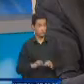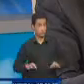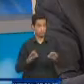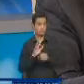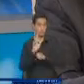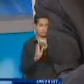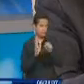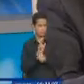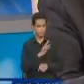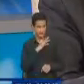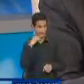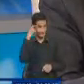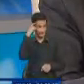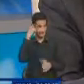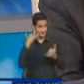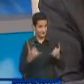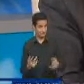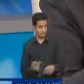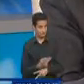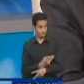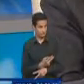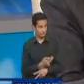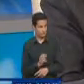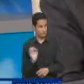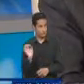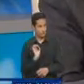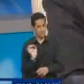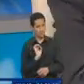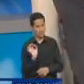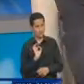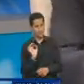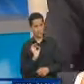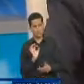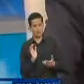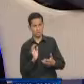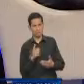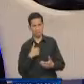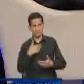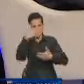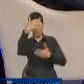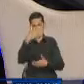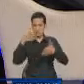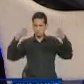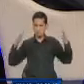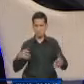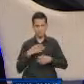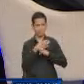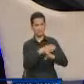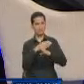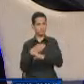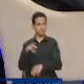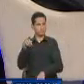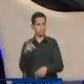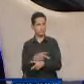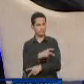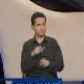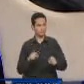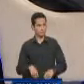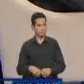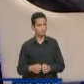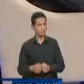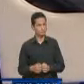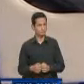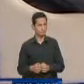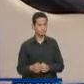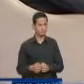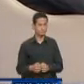Rafael Correa, ¿está en peligro o ese blindaje absorbe cualquier otro ruido? Bueno, a mí me parece que el capital